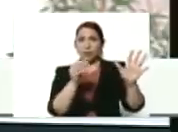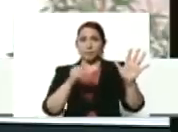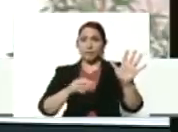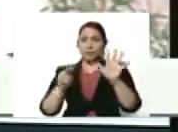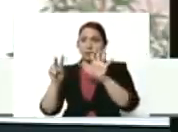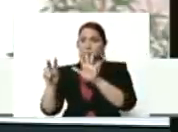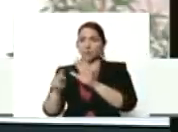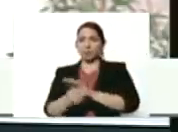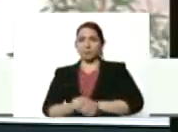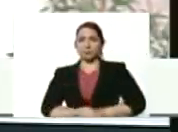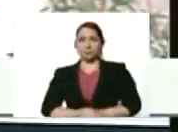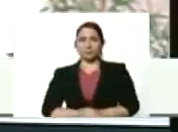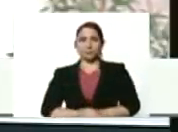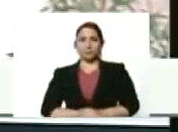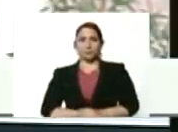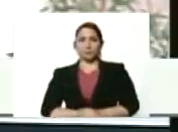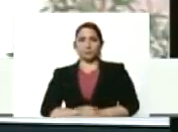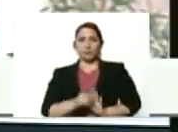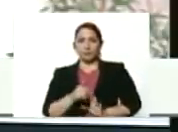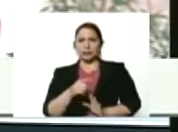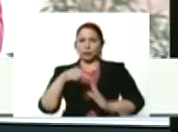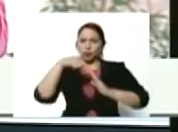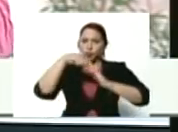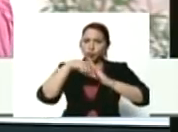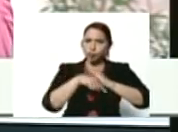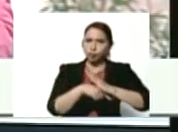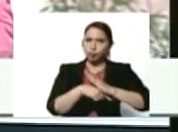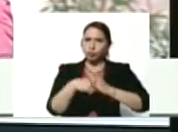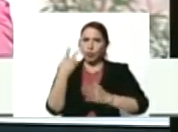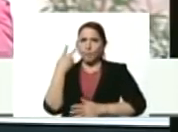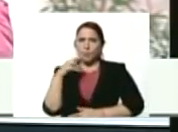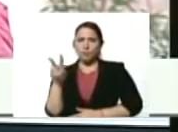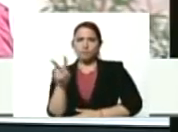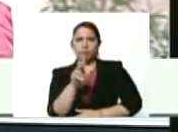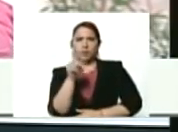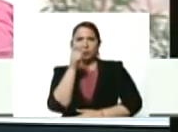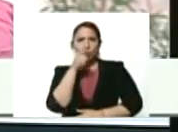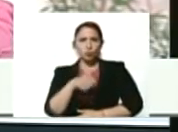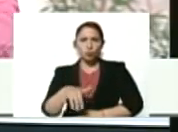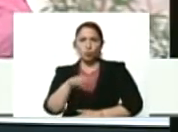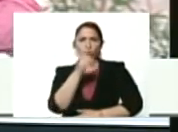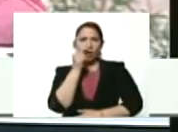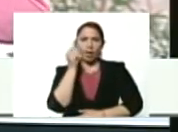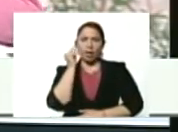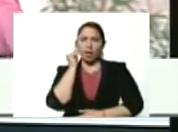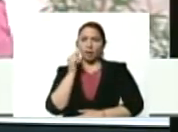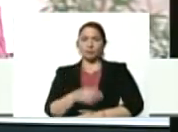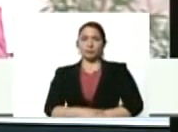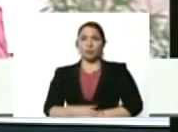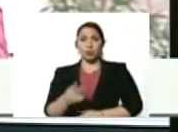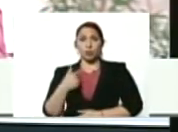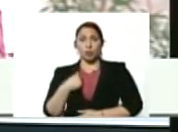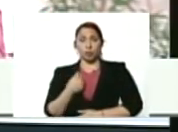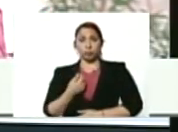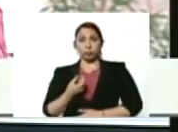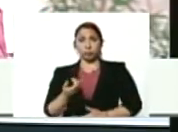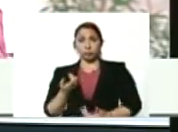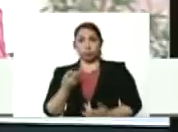7+7 ha sido interiorizado por los venezolanos y las venezolanas. Yo lo he recomendado.